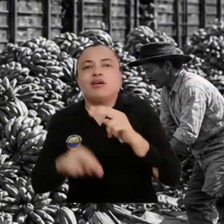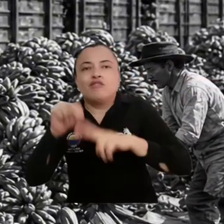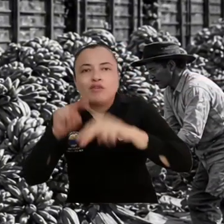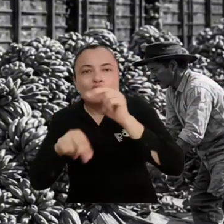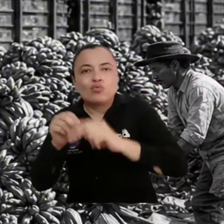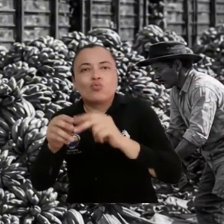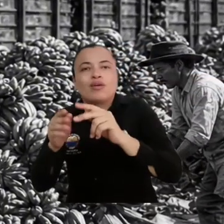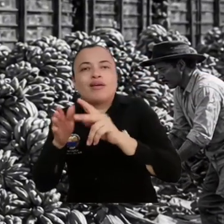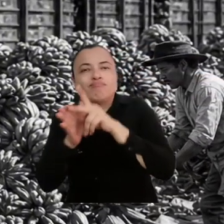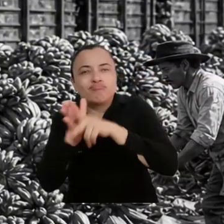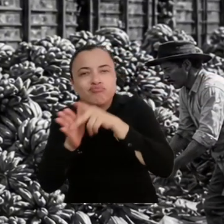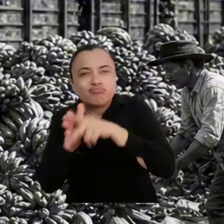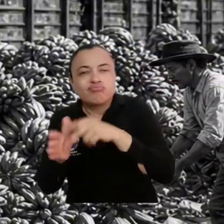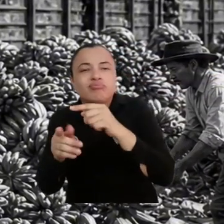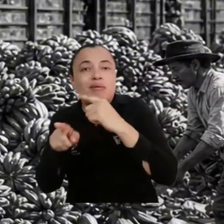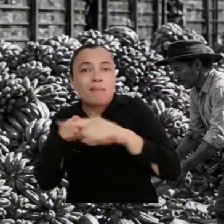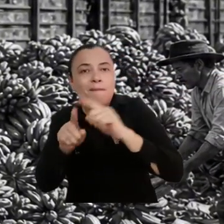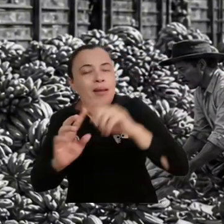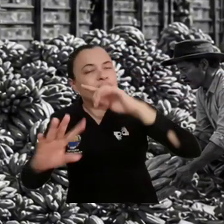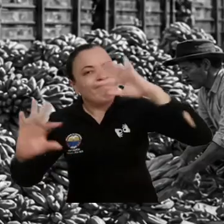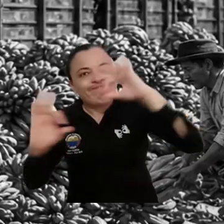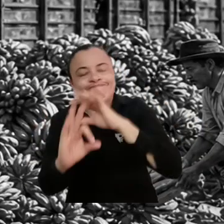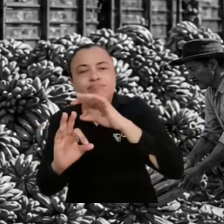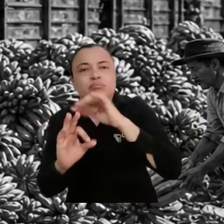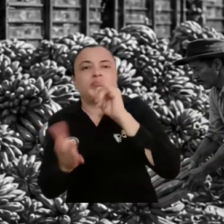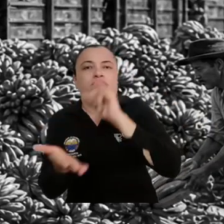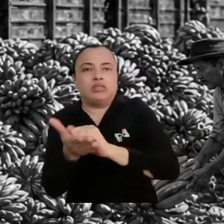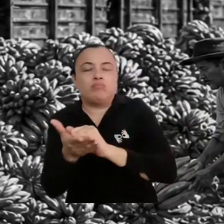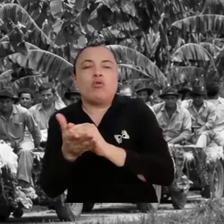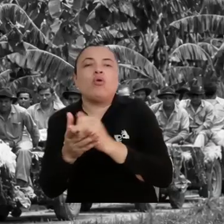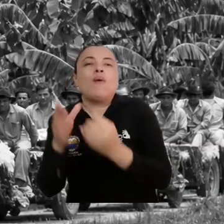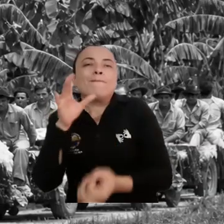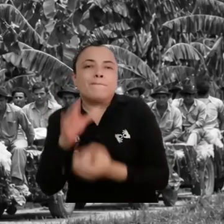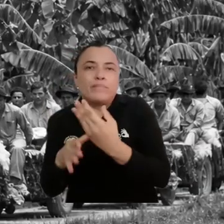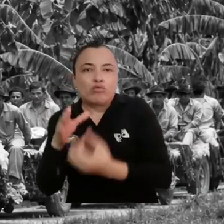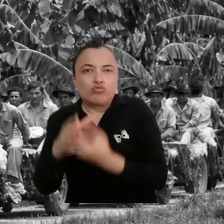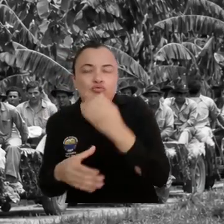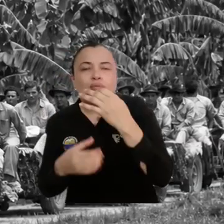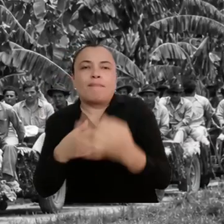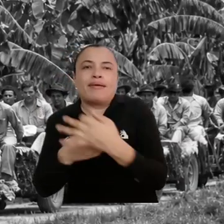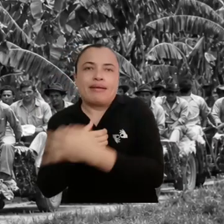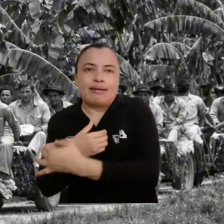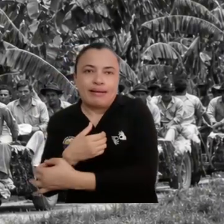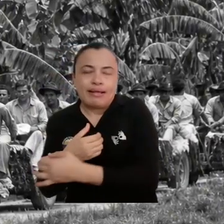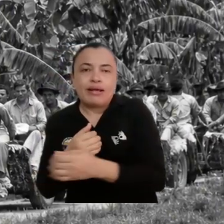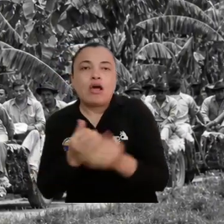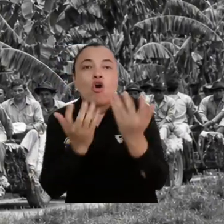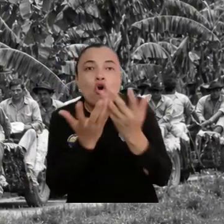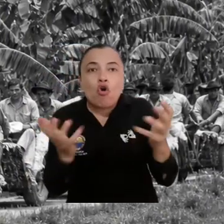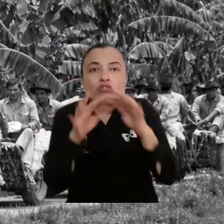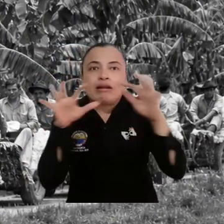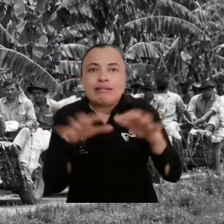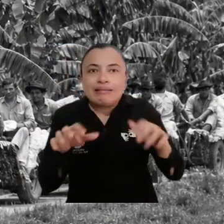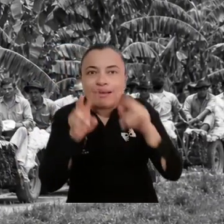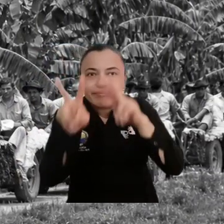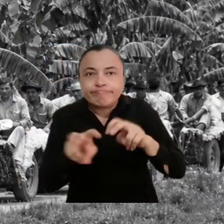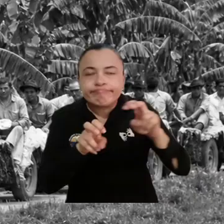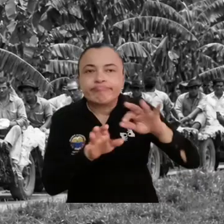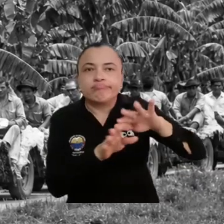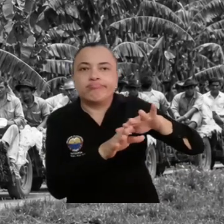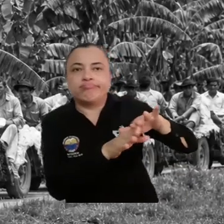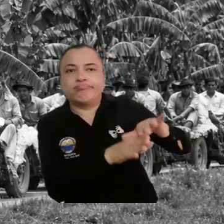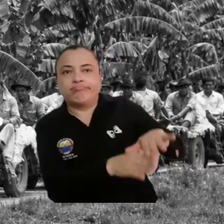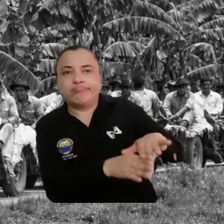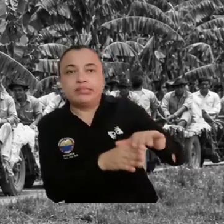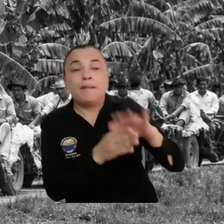comerciales comenzaron a concentrarse en la producción bananera, desplazando parcialmente otras actividades agrícolas. En comparación